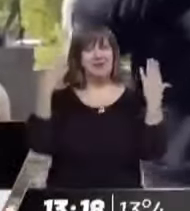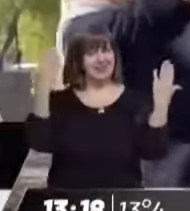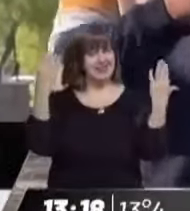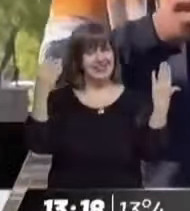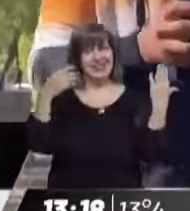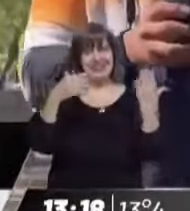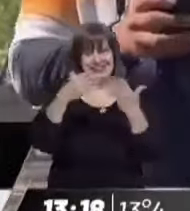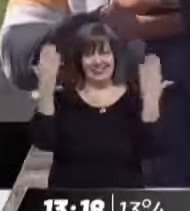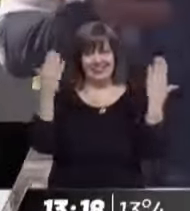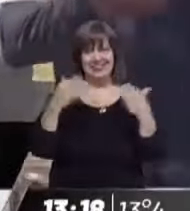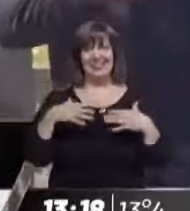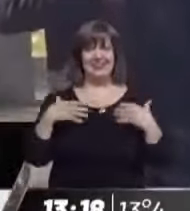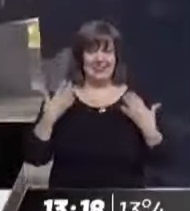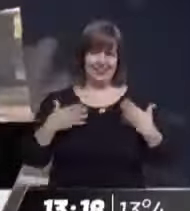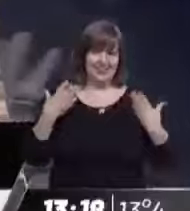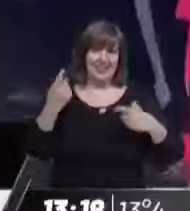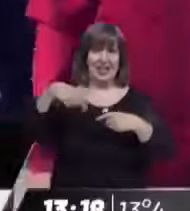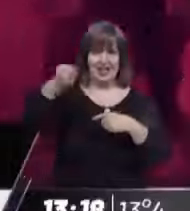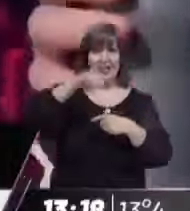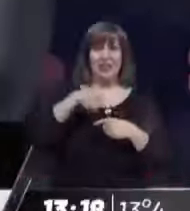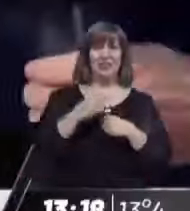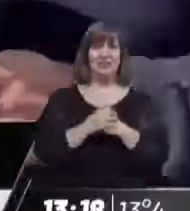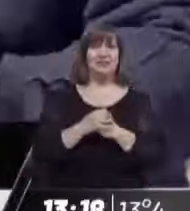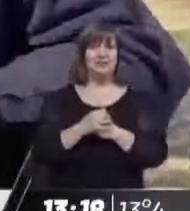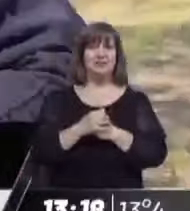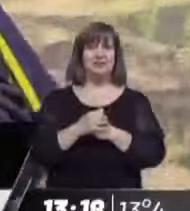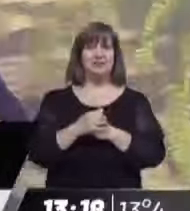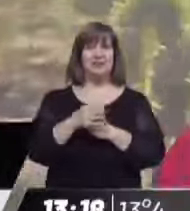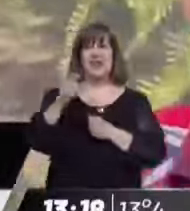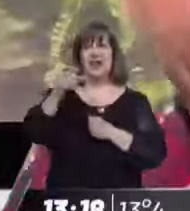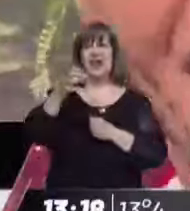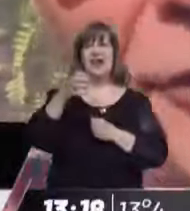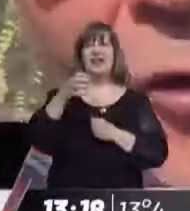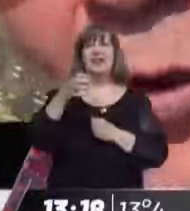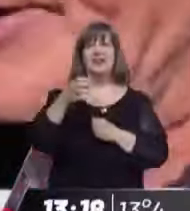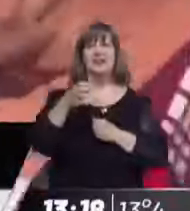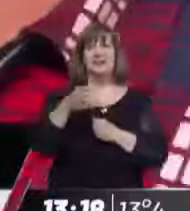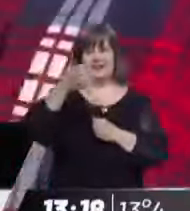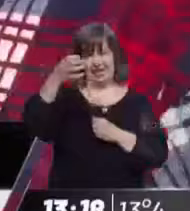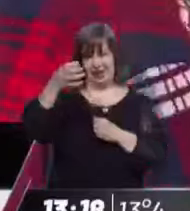Felicidades, salud. Salud. Esto no es coca, papi, esto no es coca.